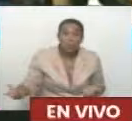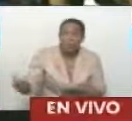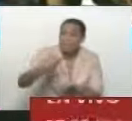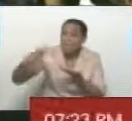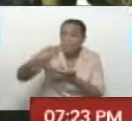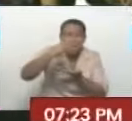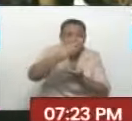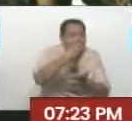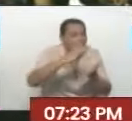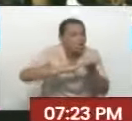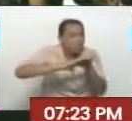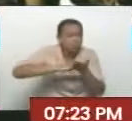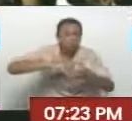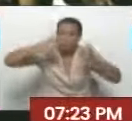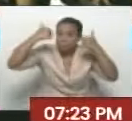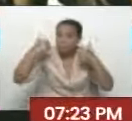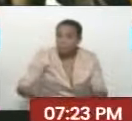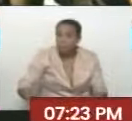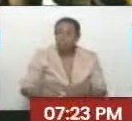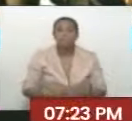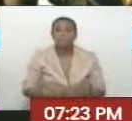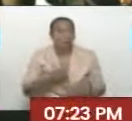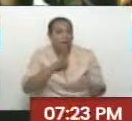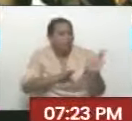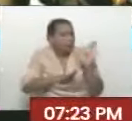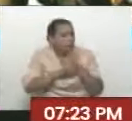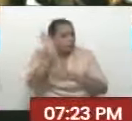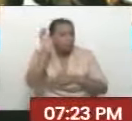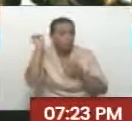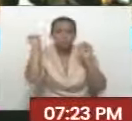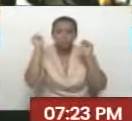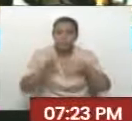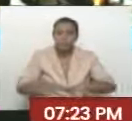el 1x10 del buen gobierno, avanzando.